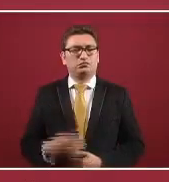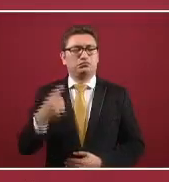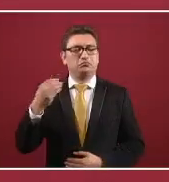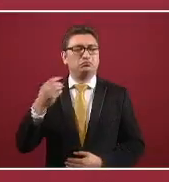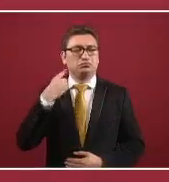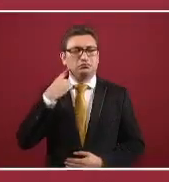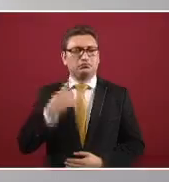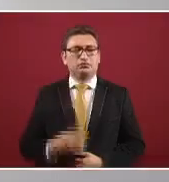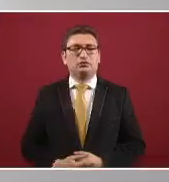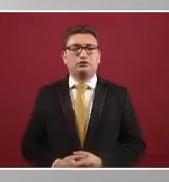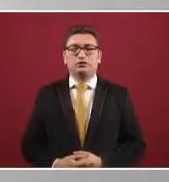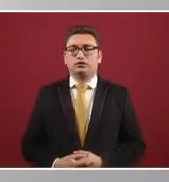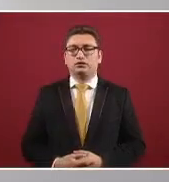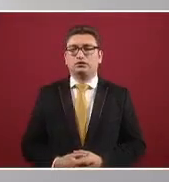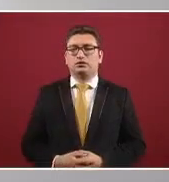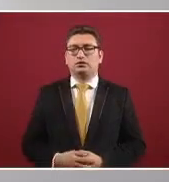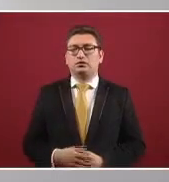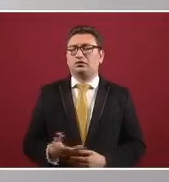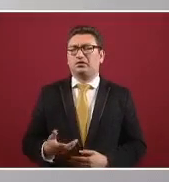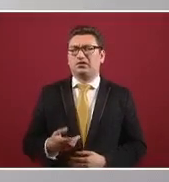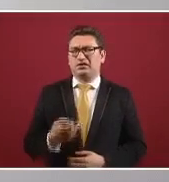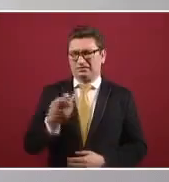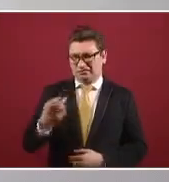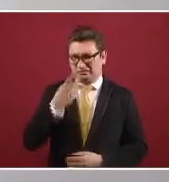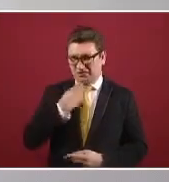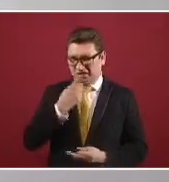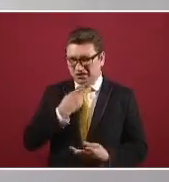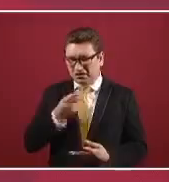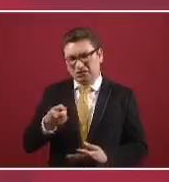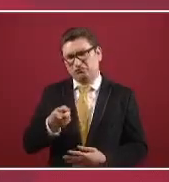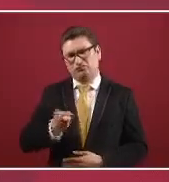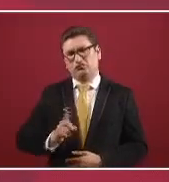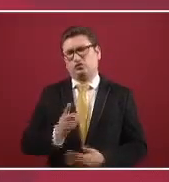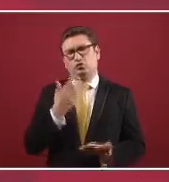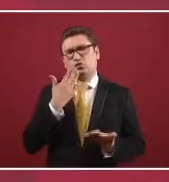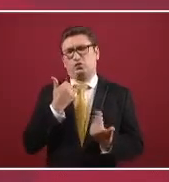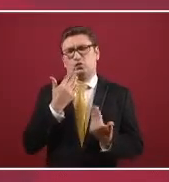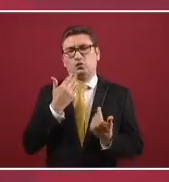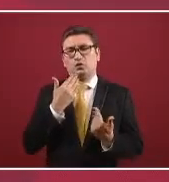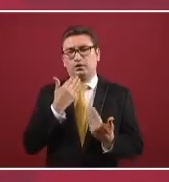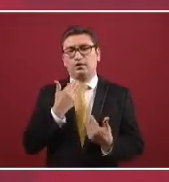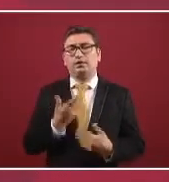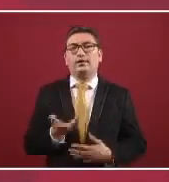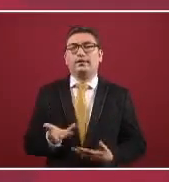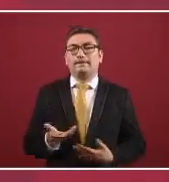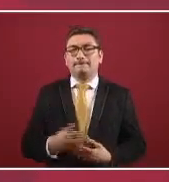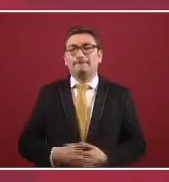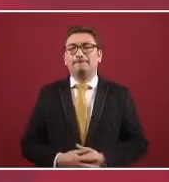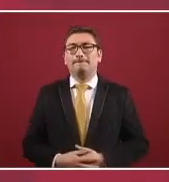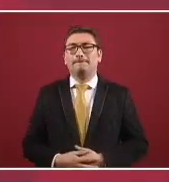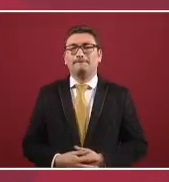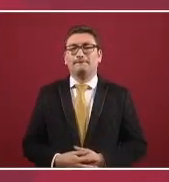personajes? No, no existe eso. Pero tampoco hay que